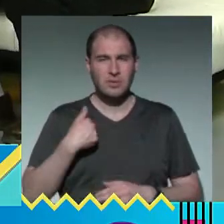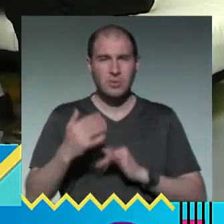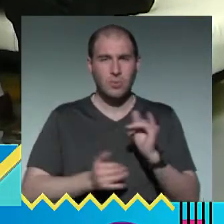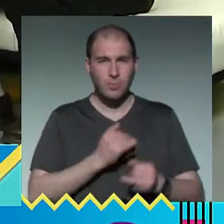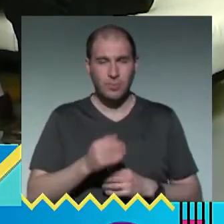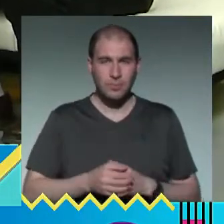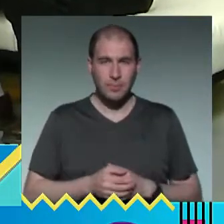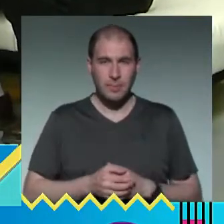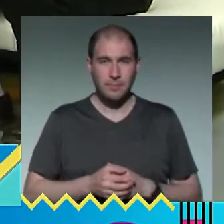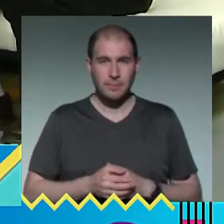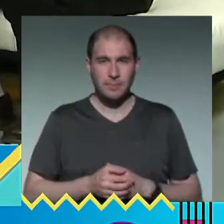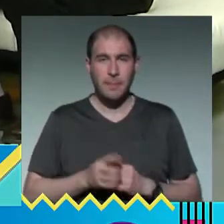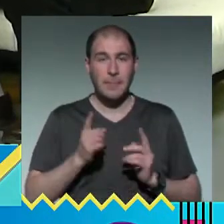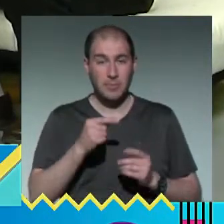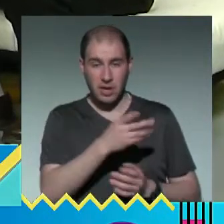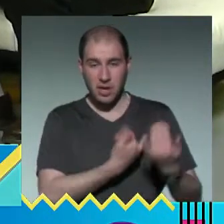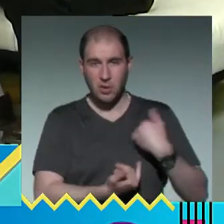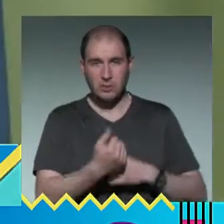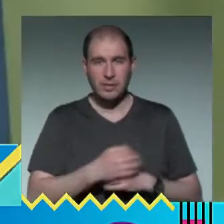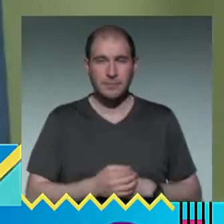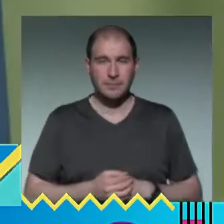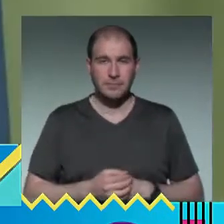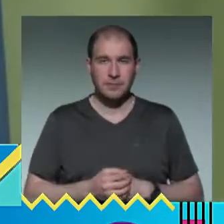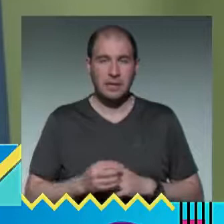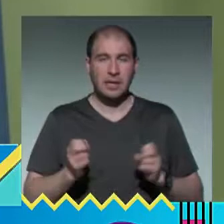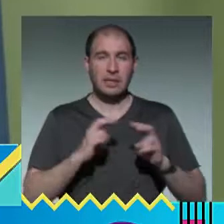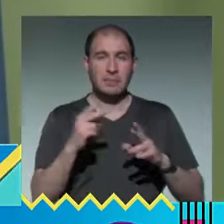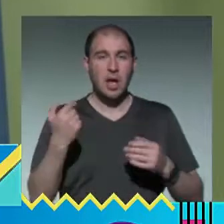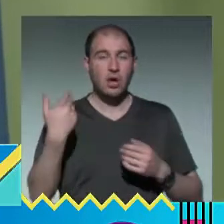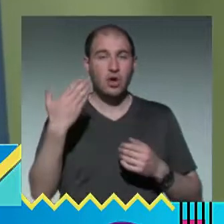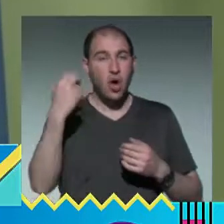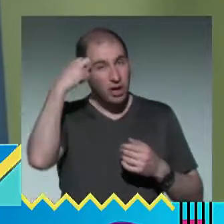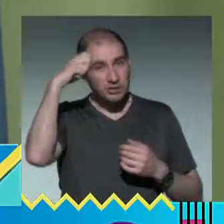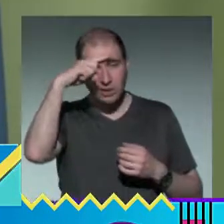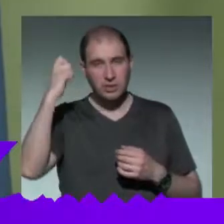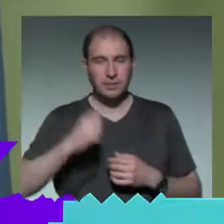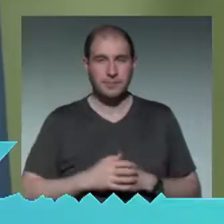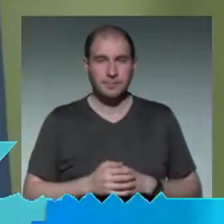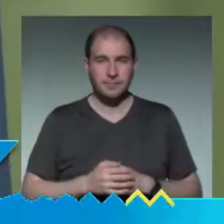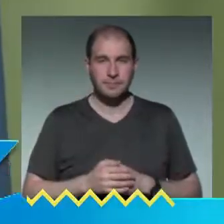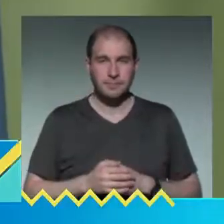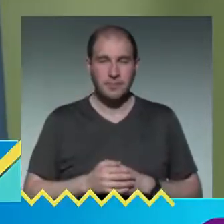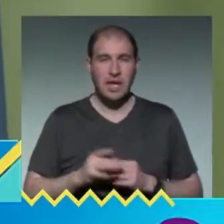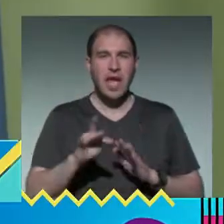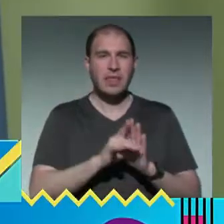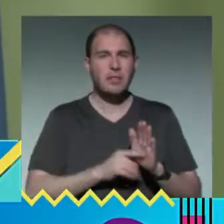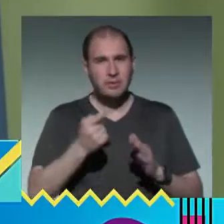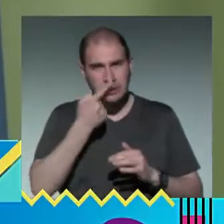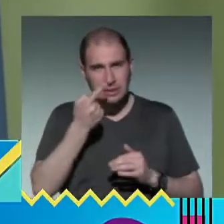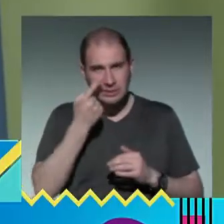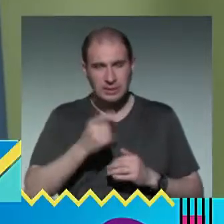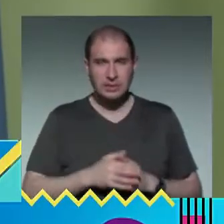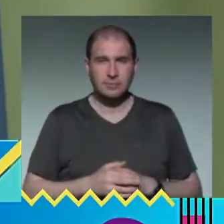que decía la profesora, el tema justamente del Congreso Nacional, vos sabés que hay un dato interesante que